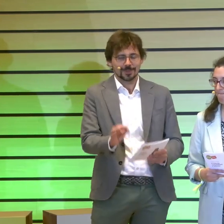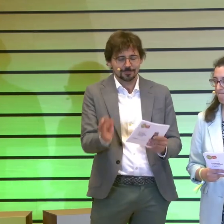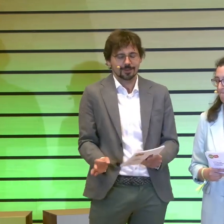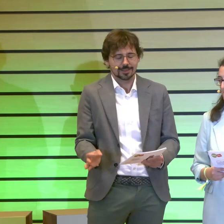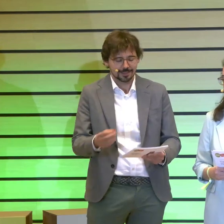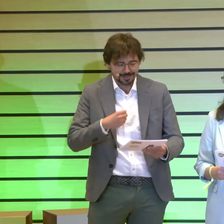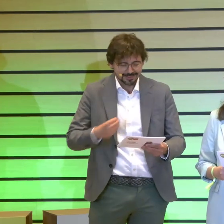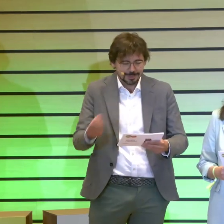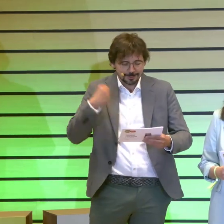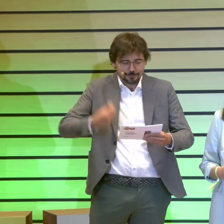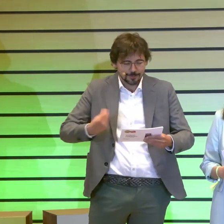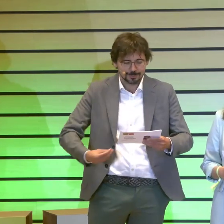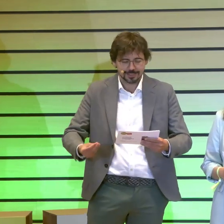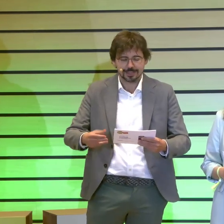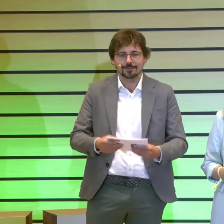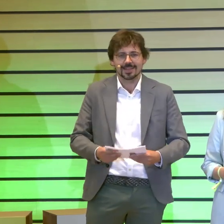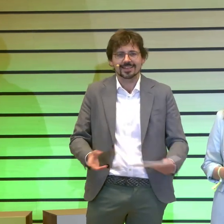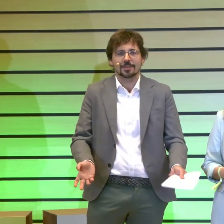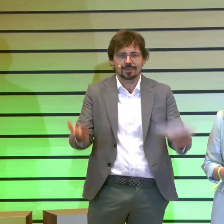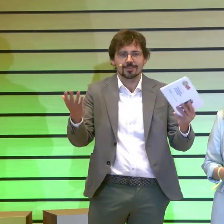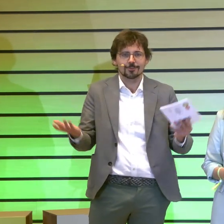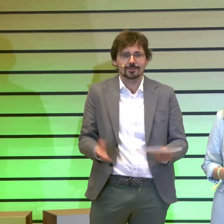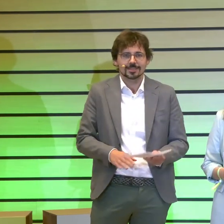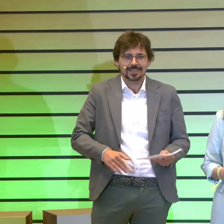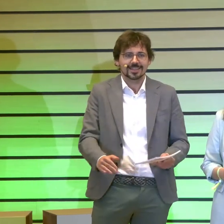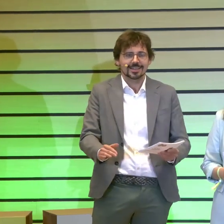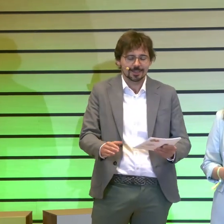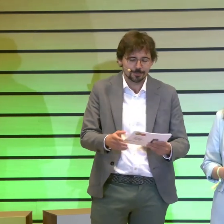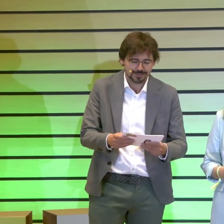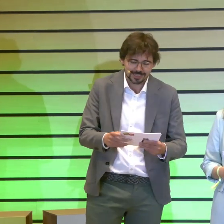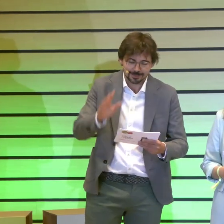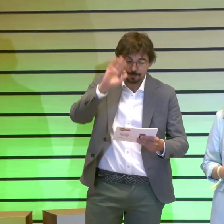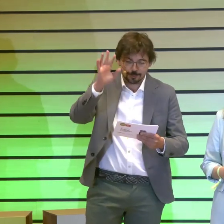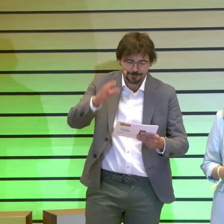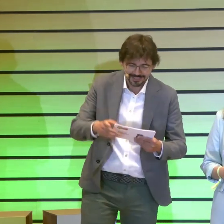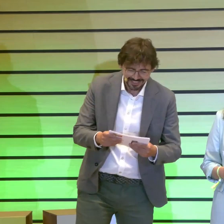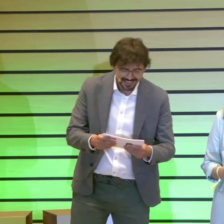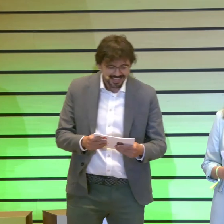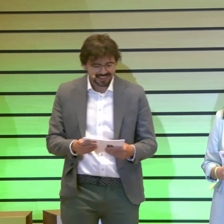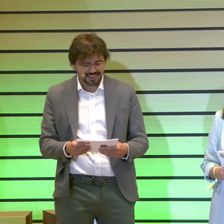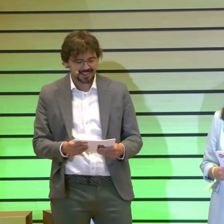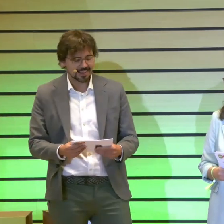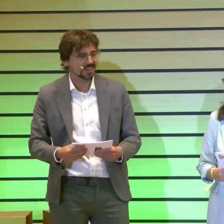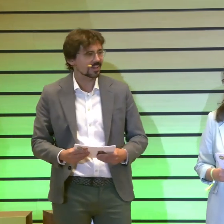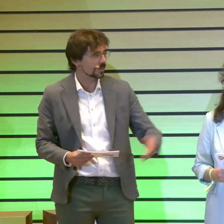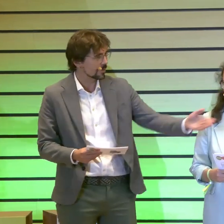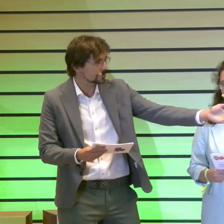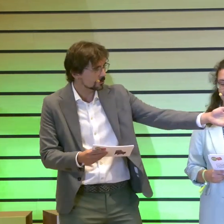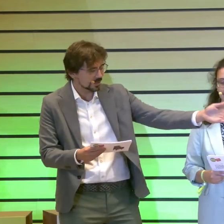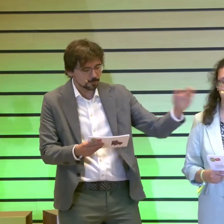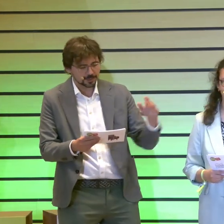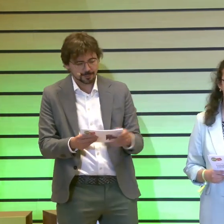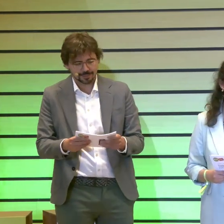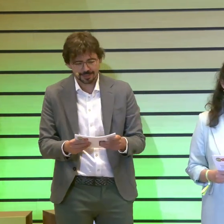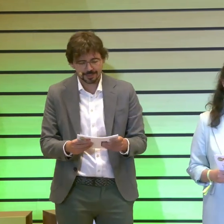no os preocupéis porque me han hecho una promesa de que van a ir creciendo entonces hay que darle tiempo que está el tiempo loco y también